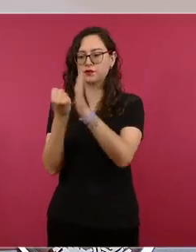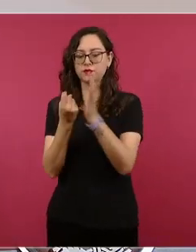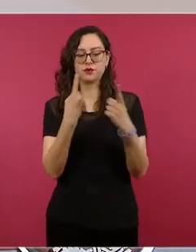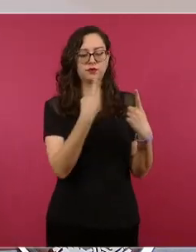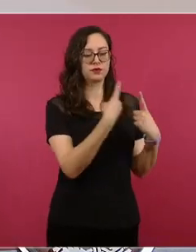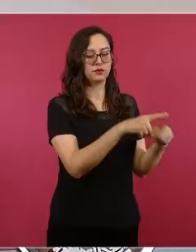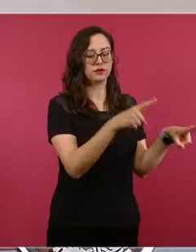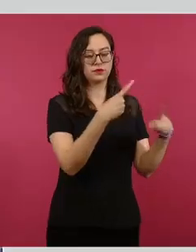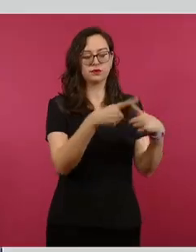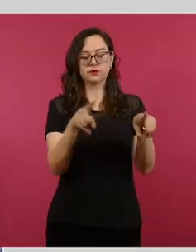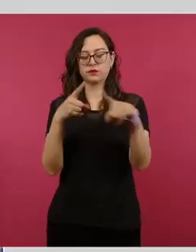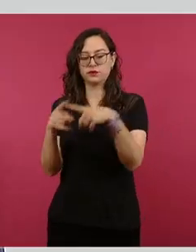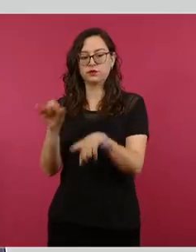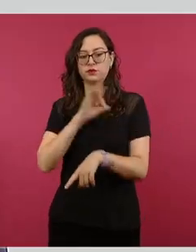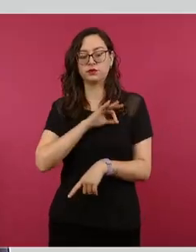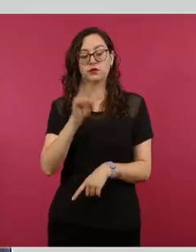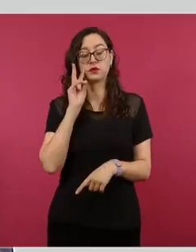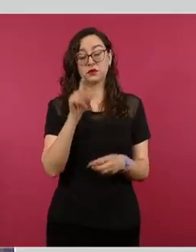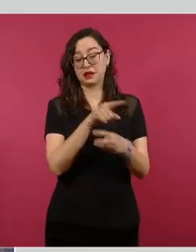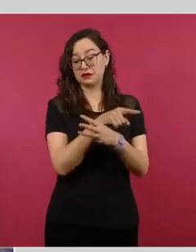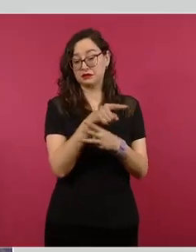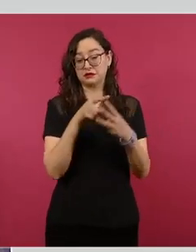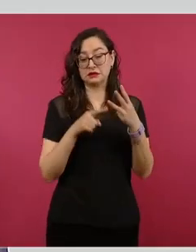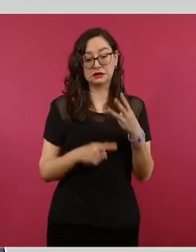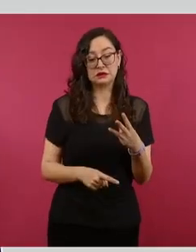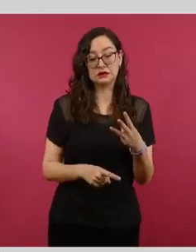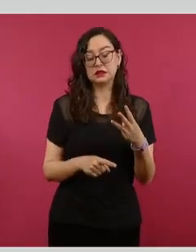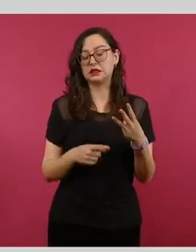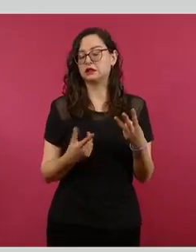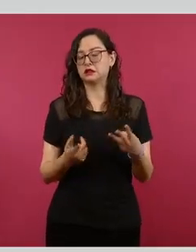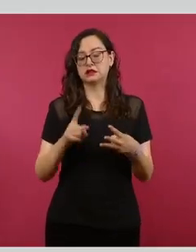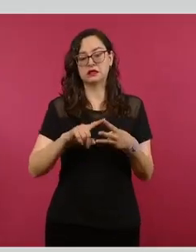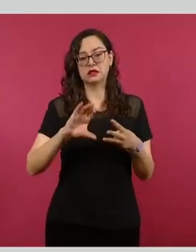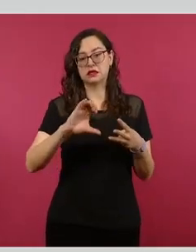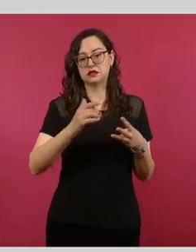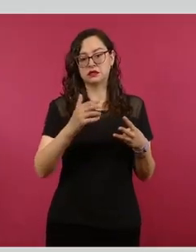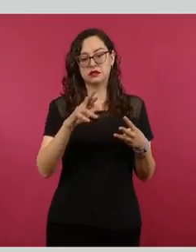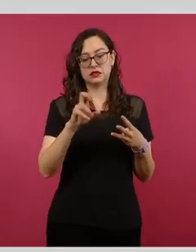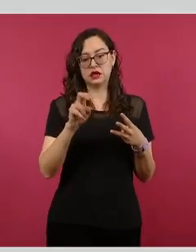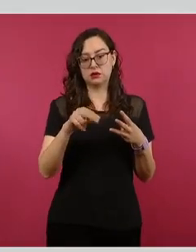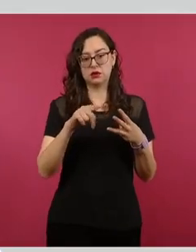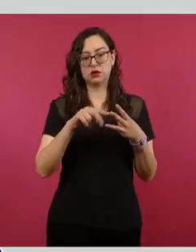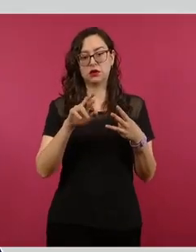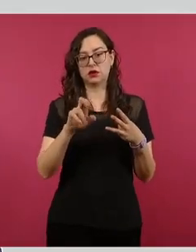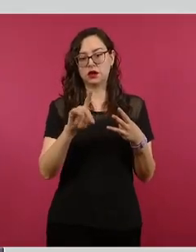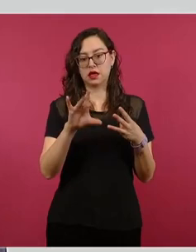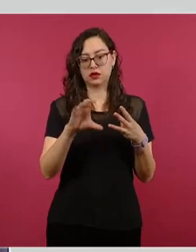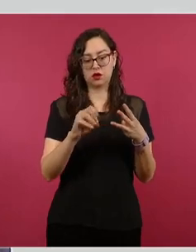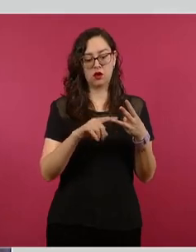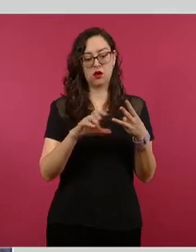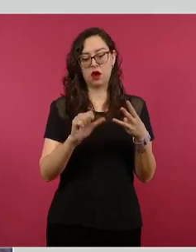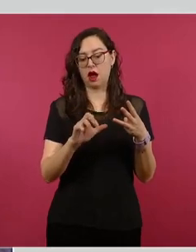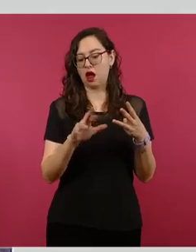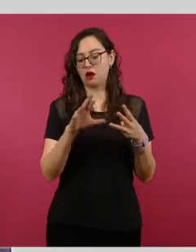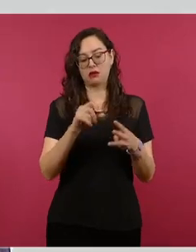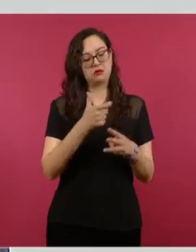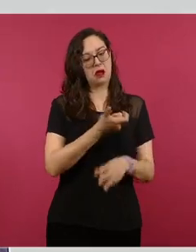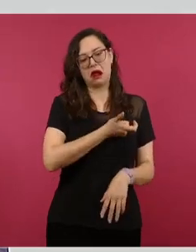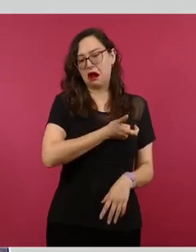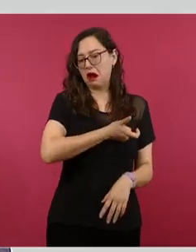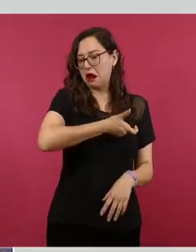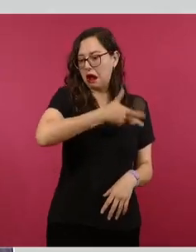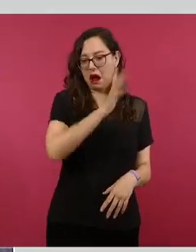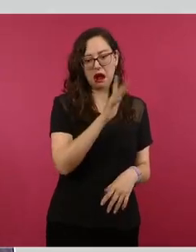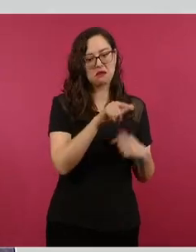manteniendo: Chevron, Redco y Arco. Pocos cambios entre las caras suelen estar ellos. Oxxo Gas sigue por